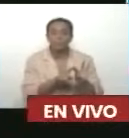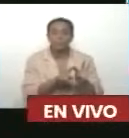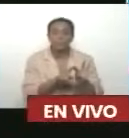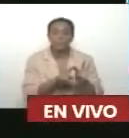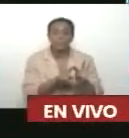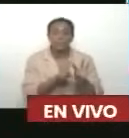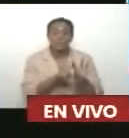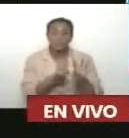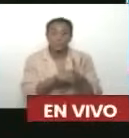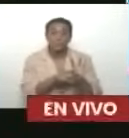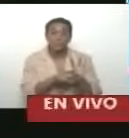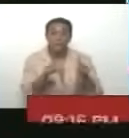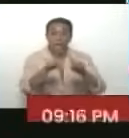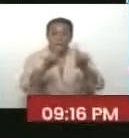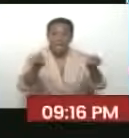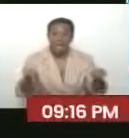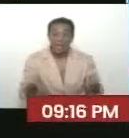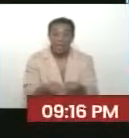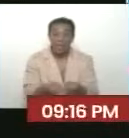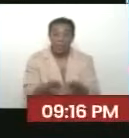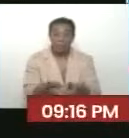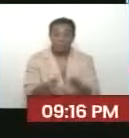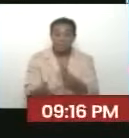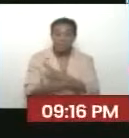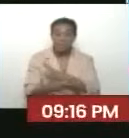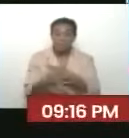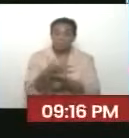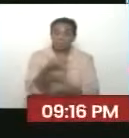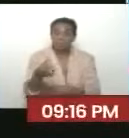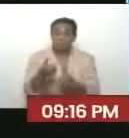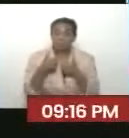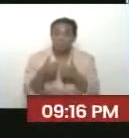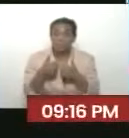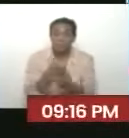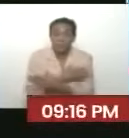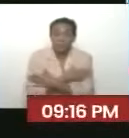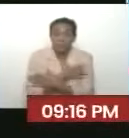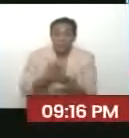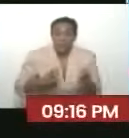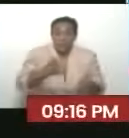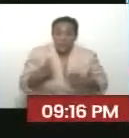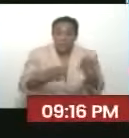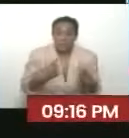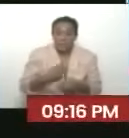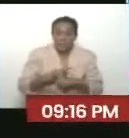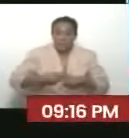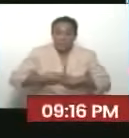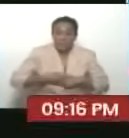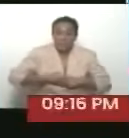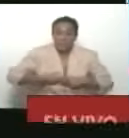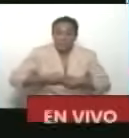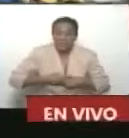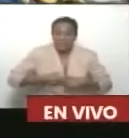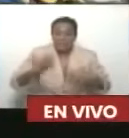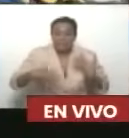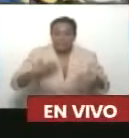tremendo, tremendo equipo, ¿vale? Tremenda tecnología. Uno se emociona, yo me pongo nervioso.